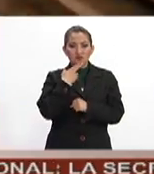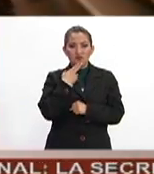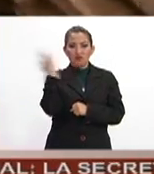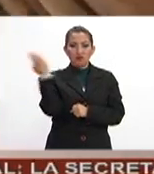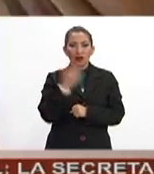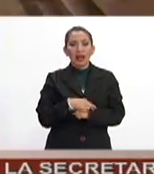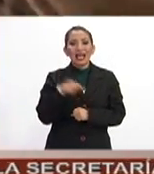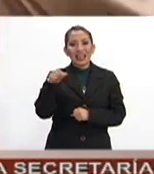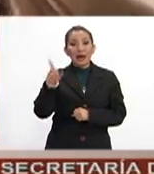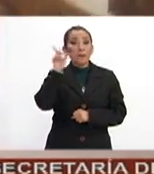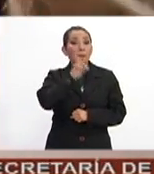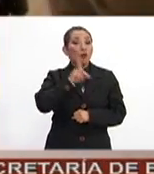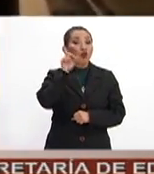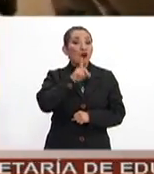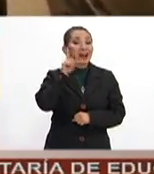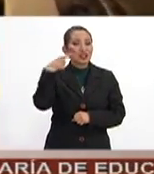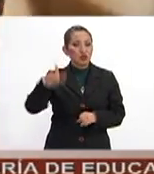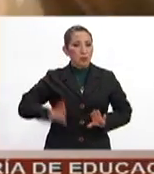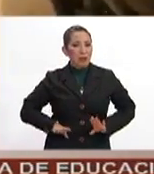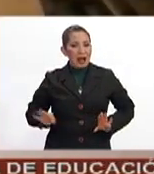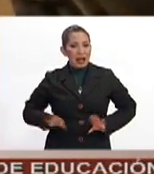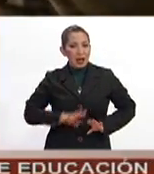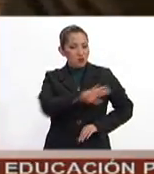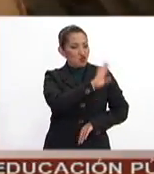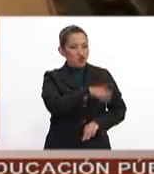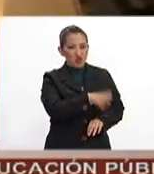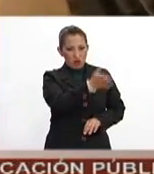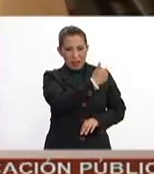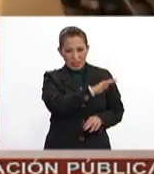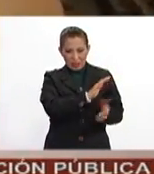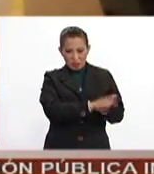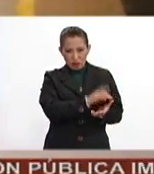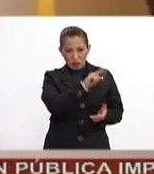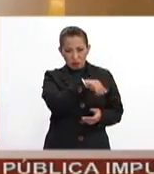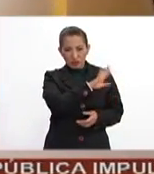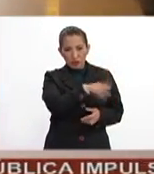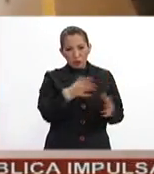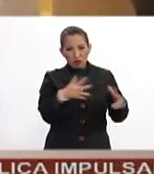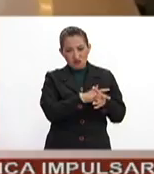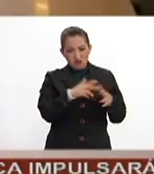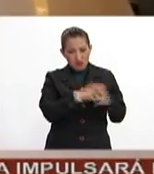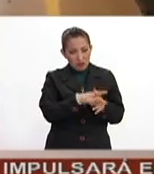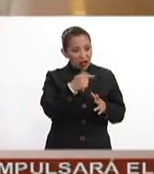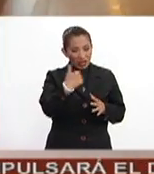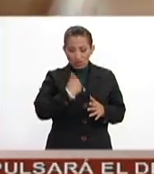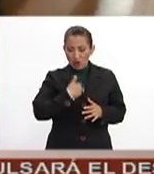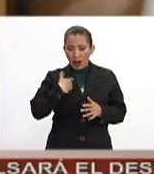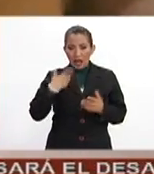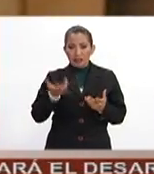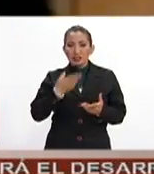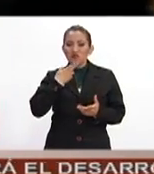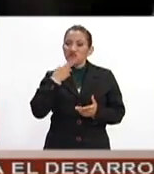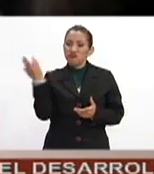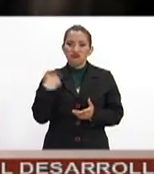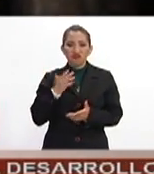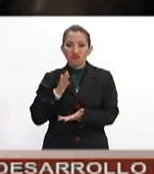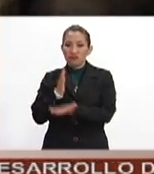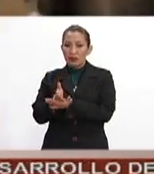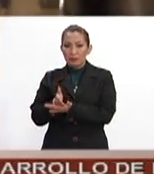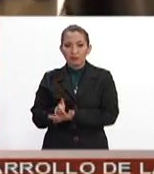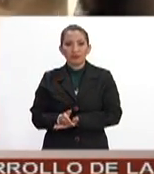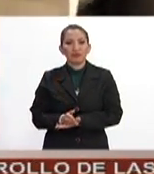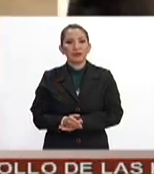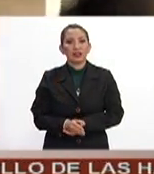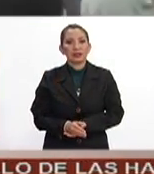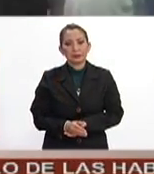que son aquellas mujeres cuyas parejas fallecieron en los frentes de batalla y se inmolan. En este caso, así se les